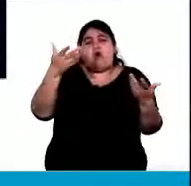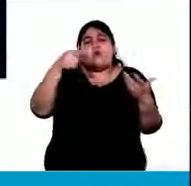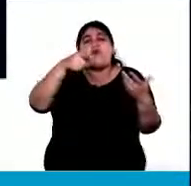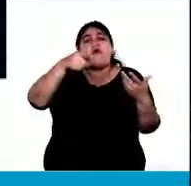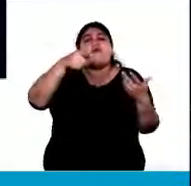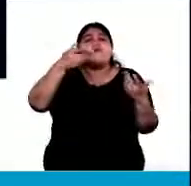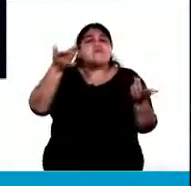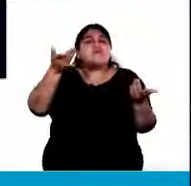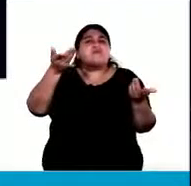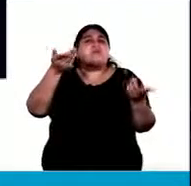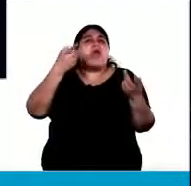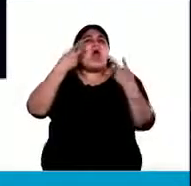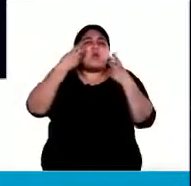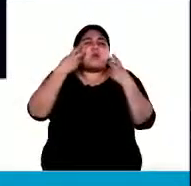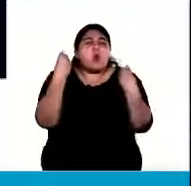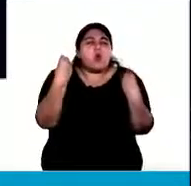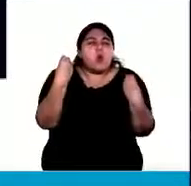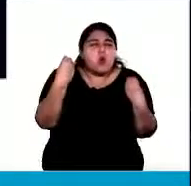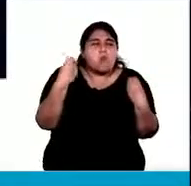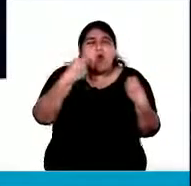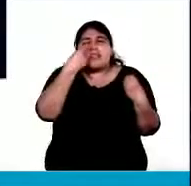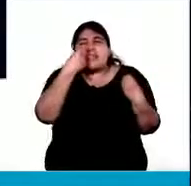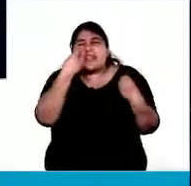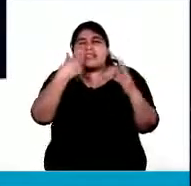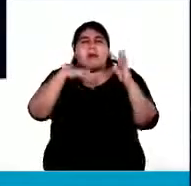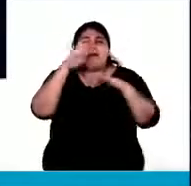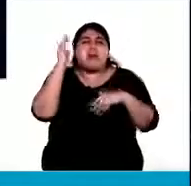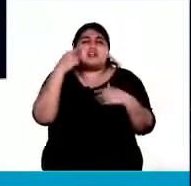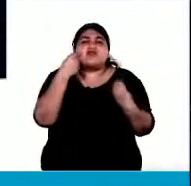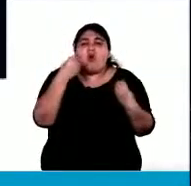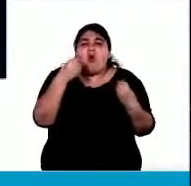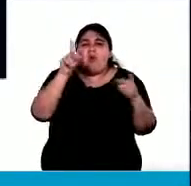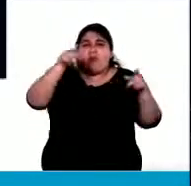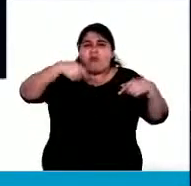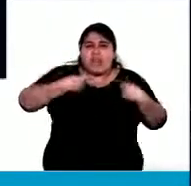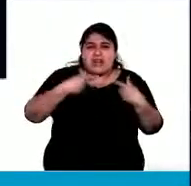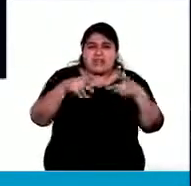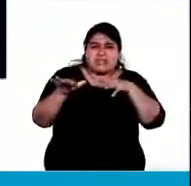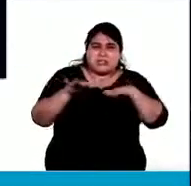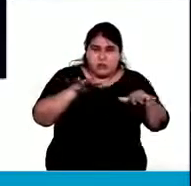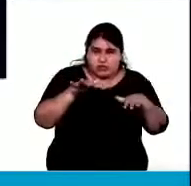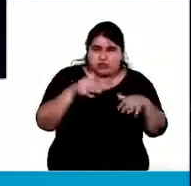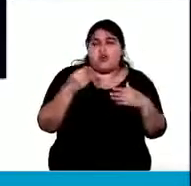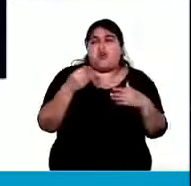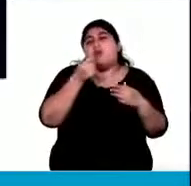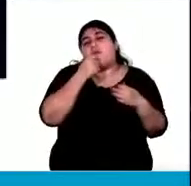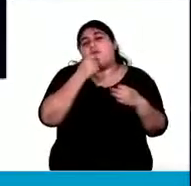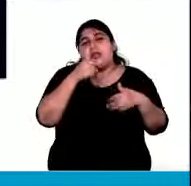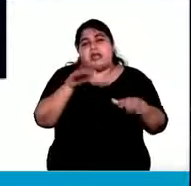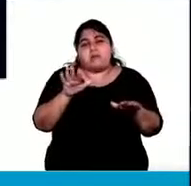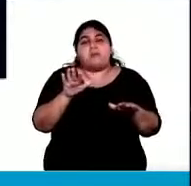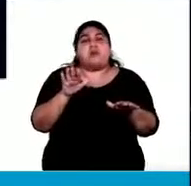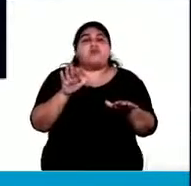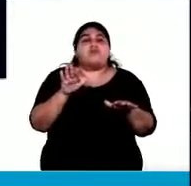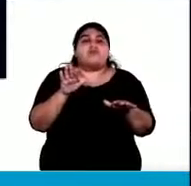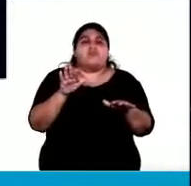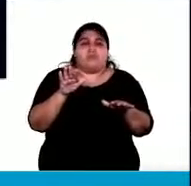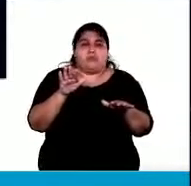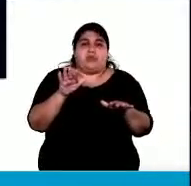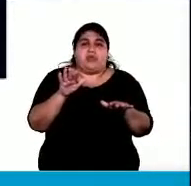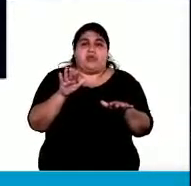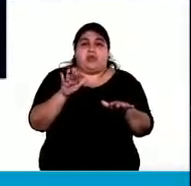podrán averiguar cuáles son los intereses que motivaron determinadas situaciones, como por ejemplo